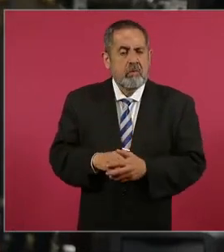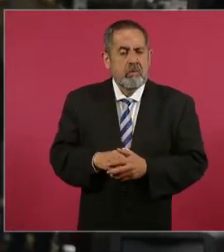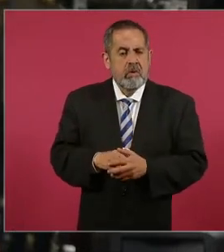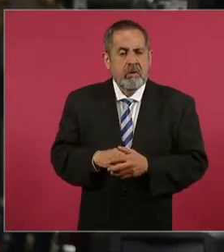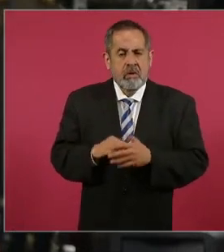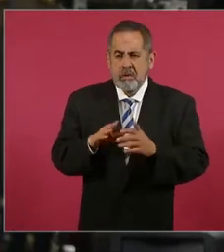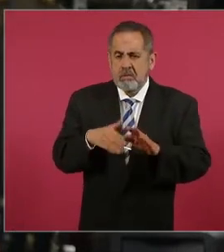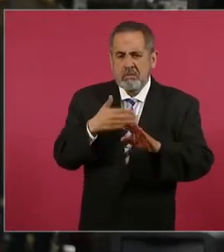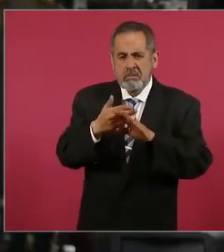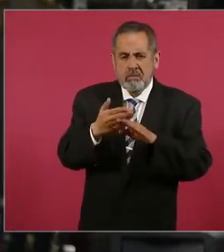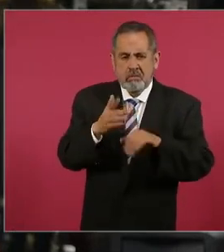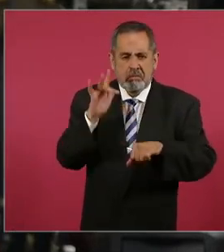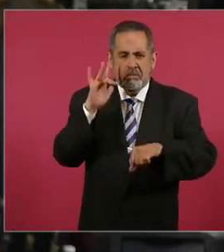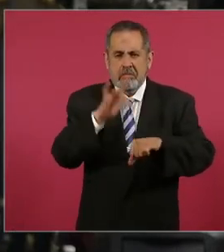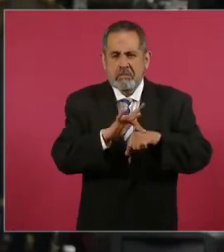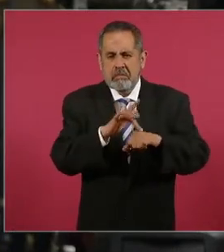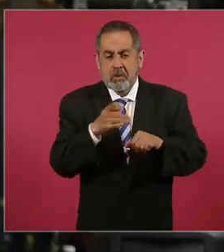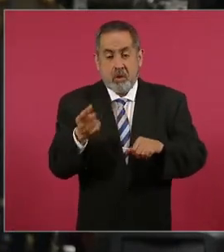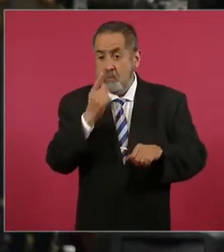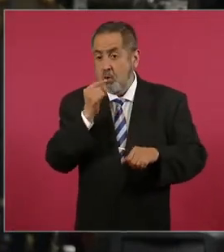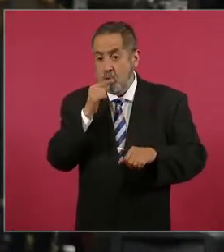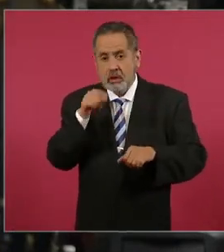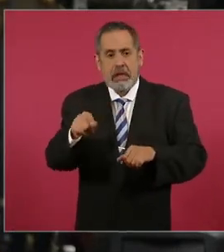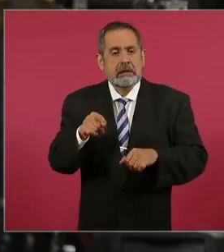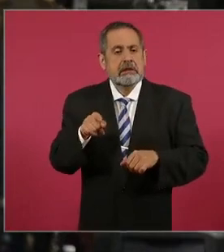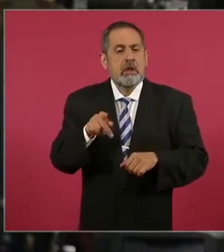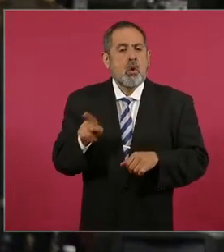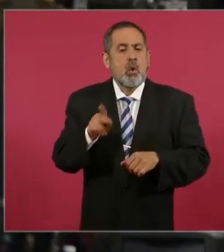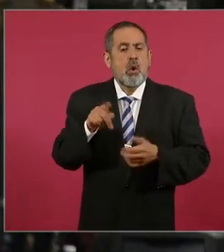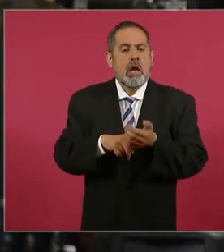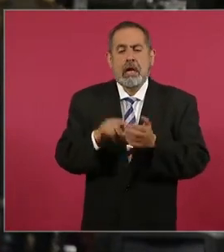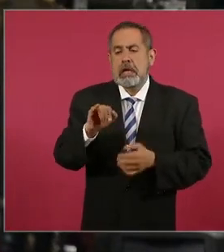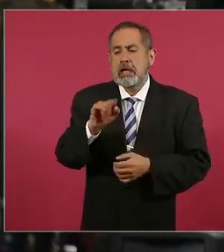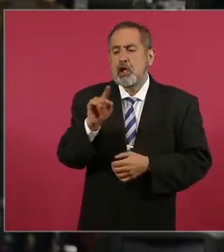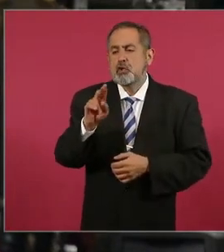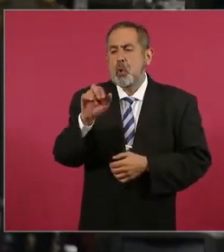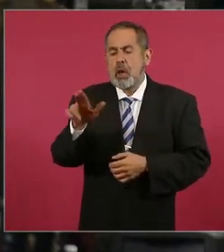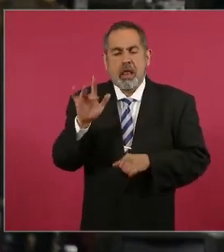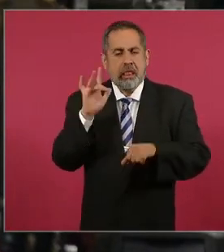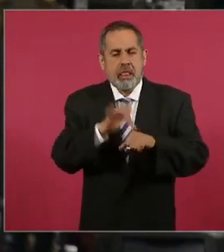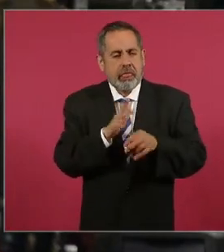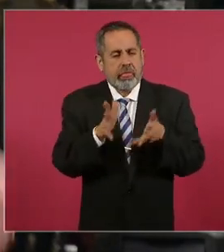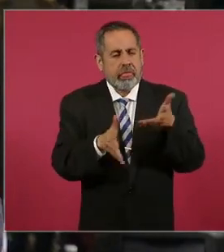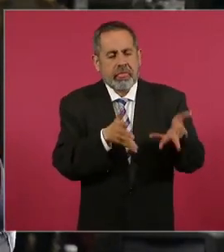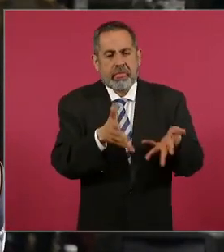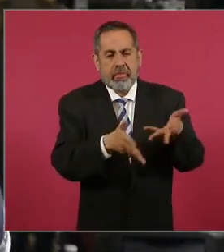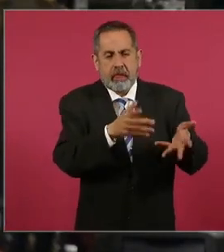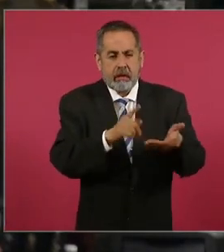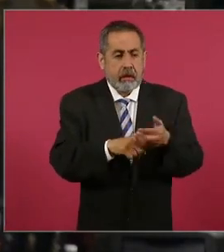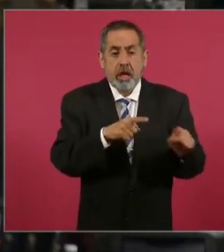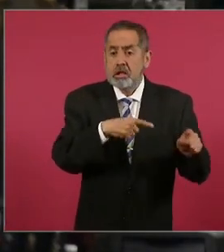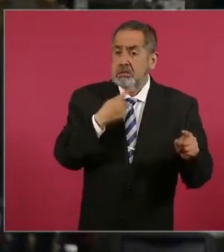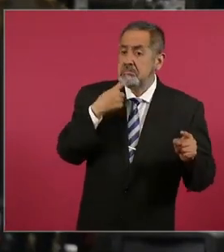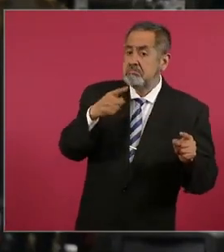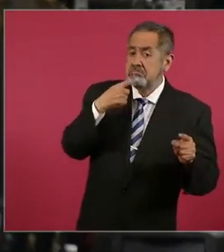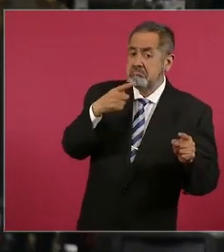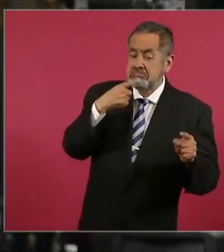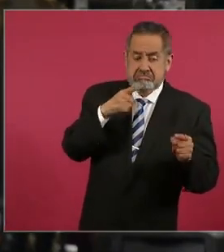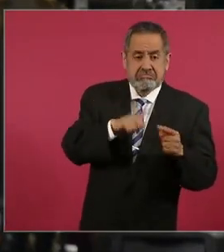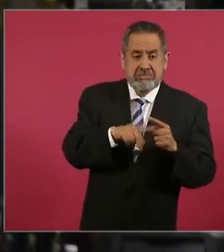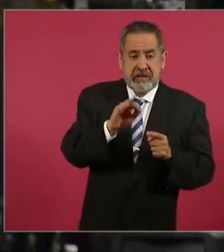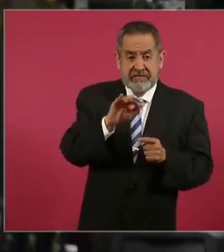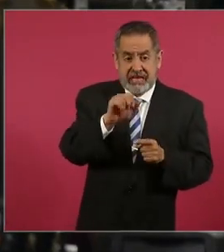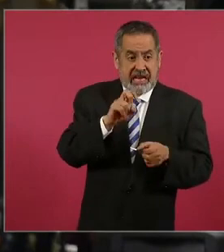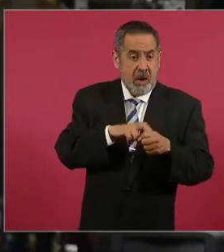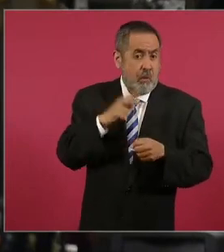les hicieron tocamientos lascivos policías de Izúcar de Matamoros. Ellas interpusieron distintas denuncias en la Fiscalía General de